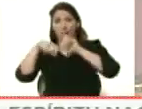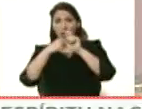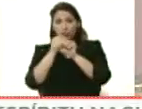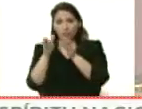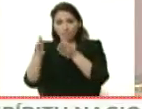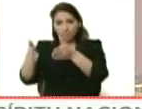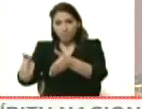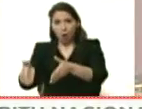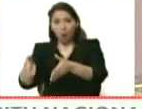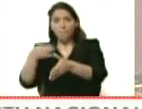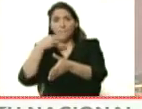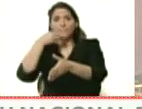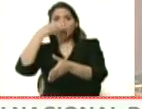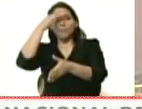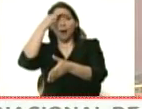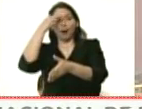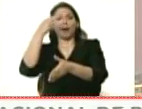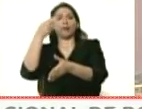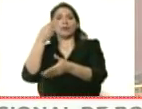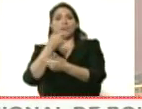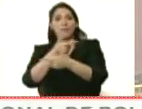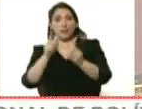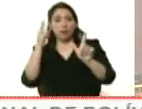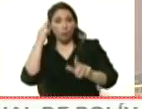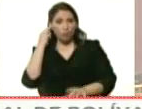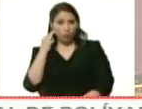del padre de la patria, Simón Bolívar.